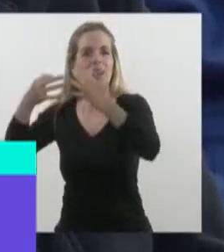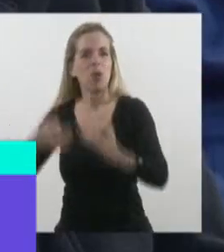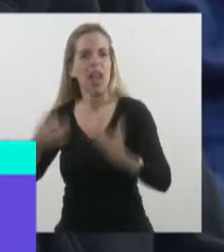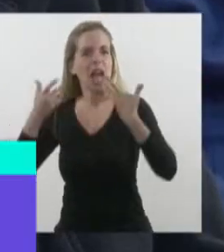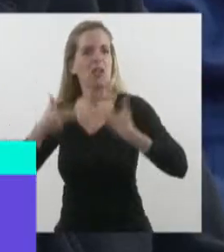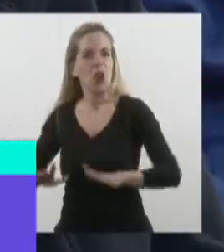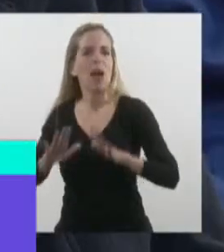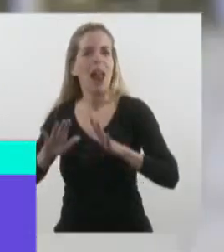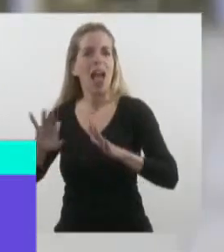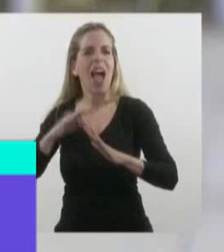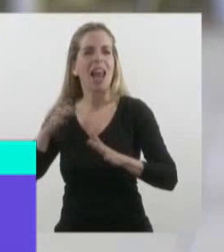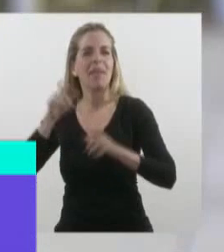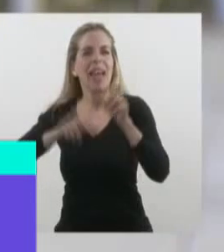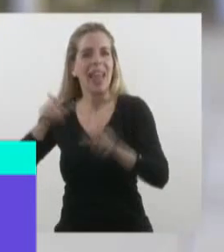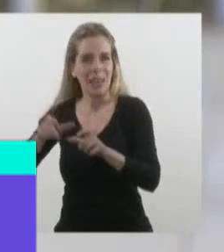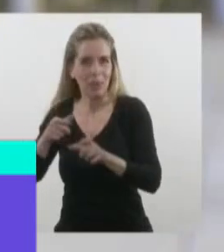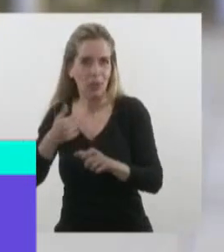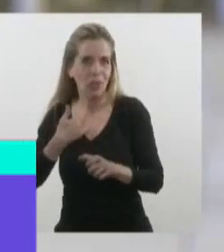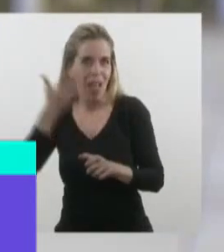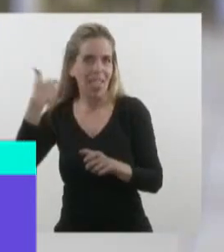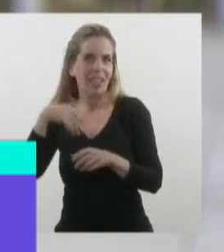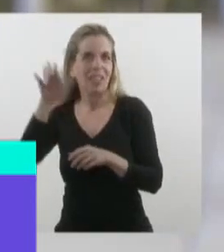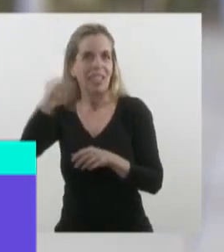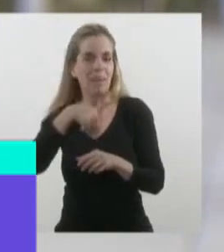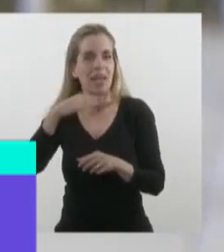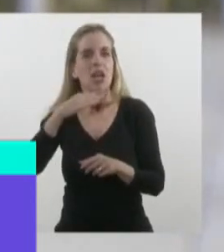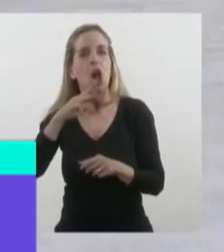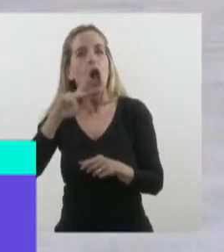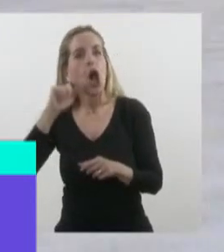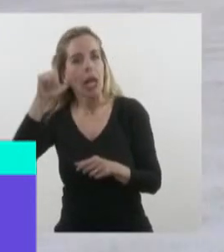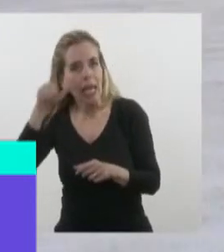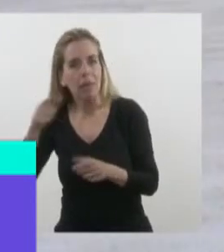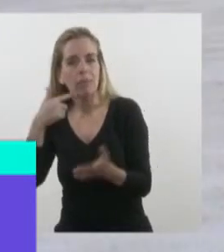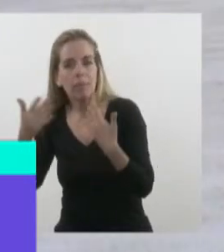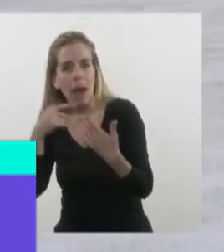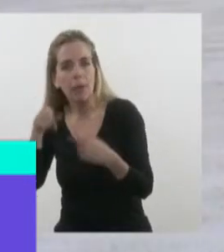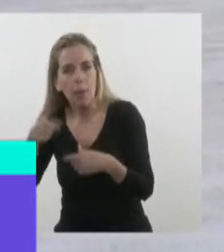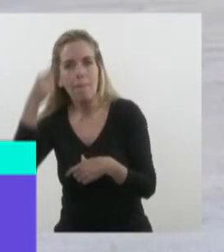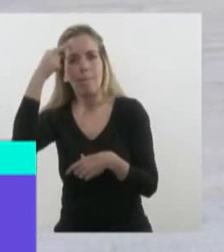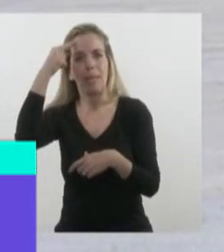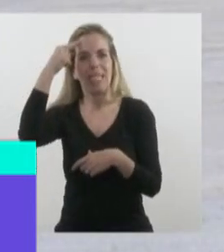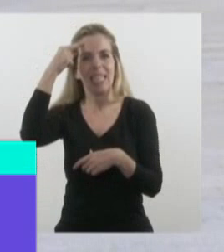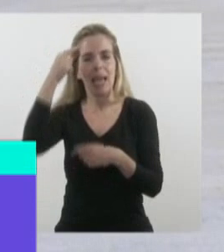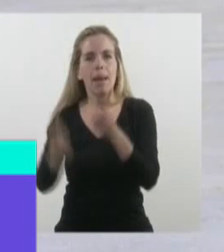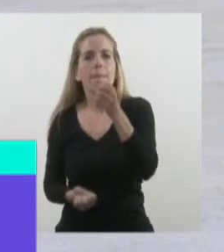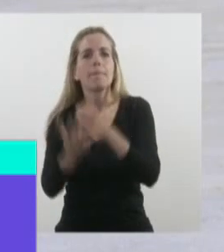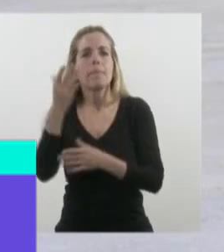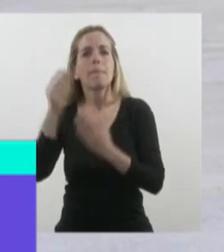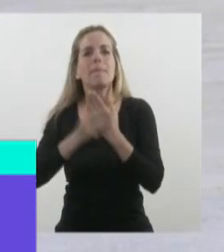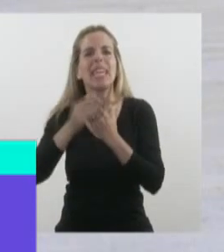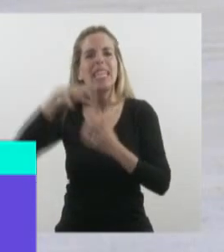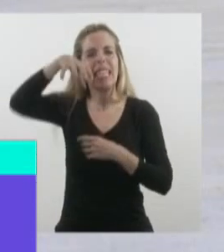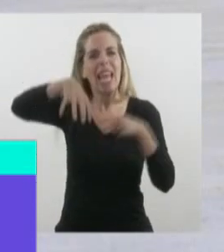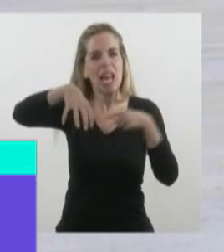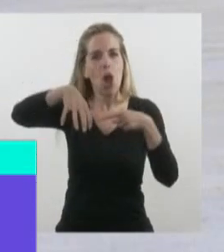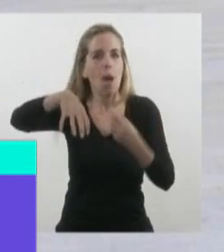Cuando lo convoqué a Jorge, le dije, Jorge, mira, yo creé este ministerio no por una cuestión publicitaria.